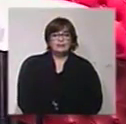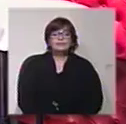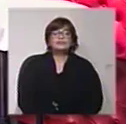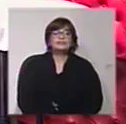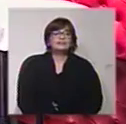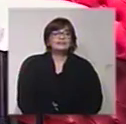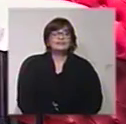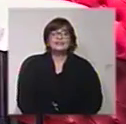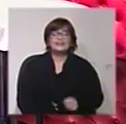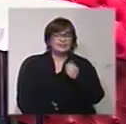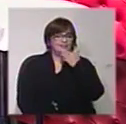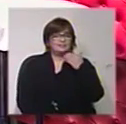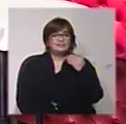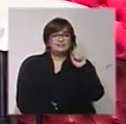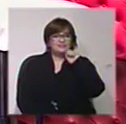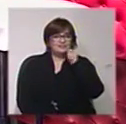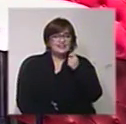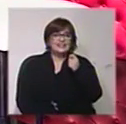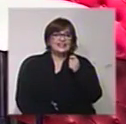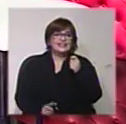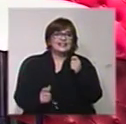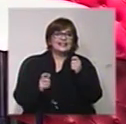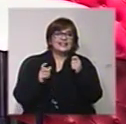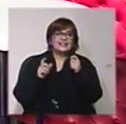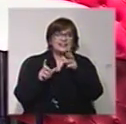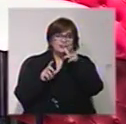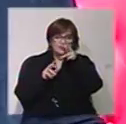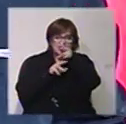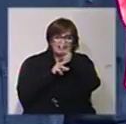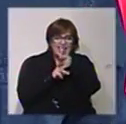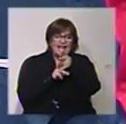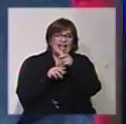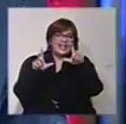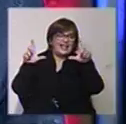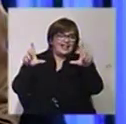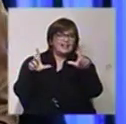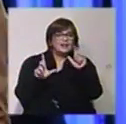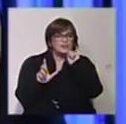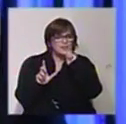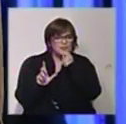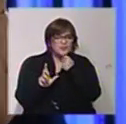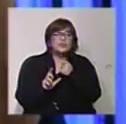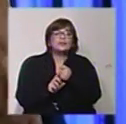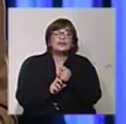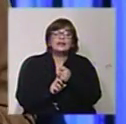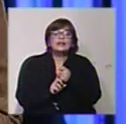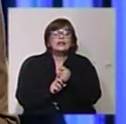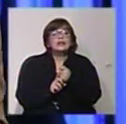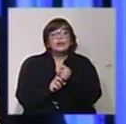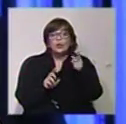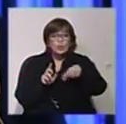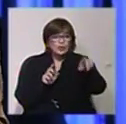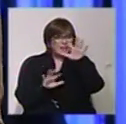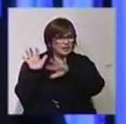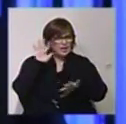Muy bien, gracias Alvarito. El efecto de Facu también ahí, terminó con la pantalla de Alvarito. Sí, bueno, si están perdidos,